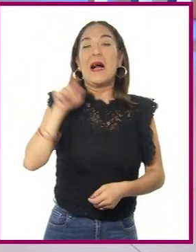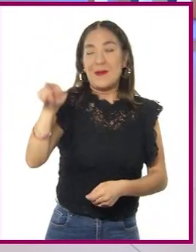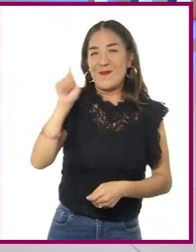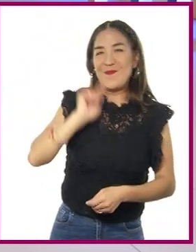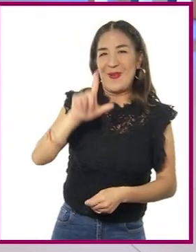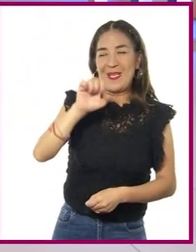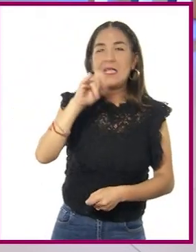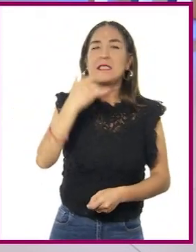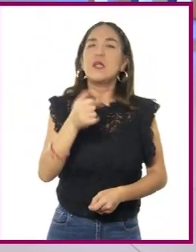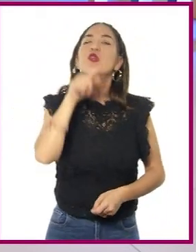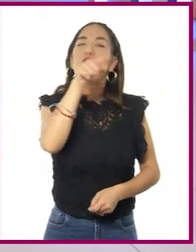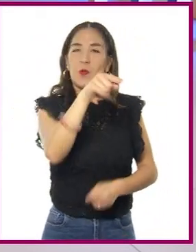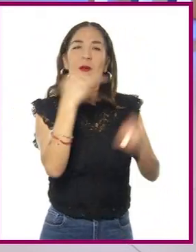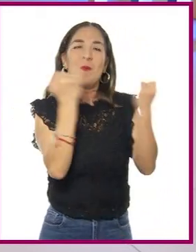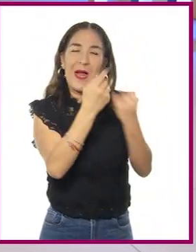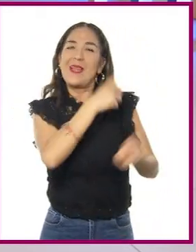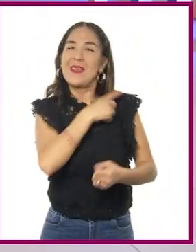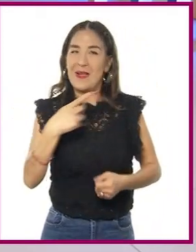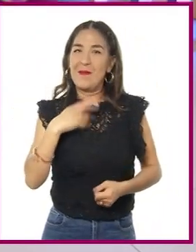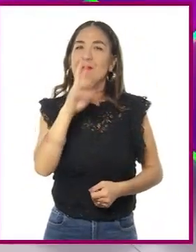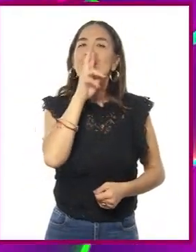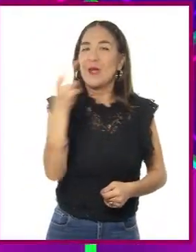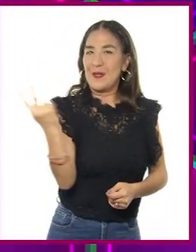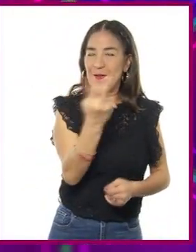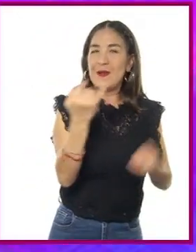en casa respondan a las siguientes preguntas.